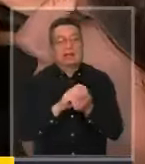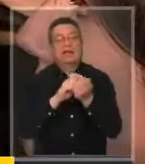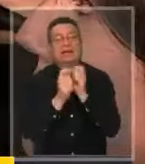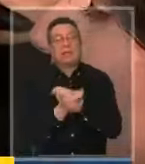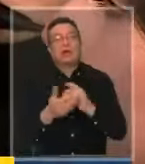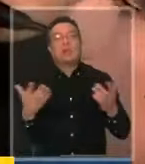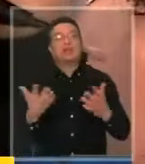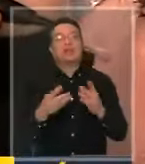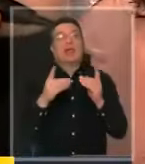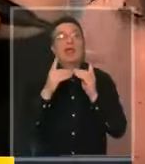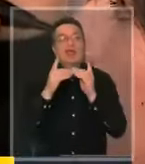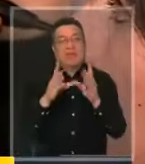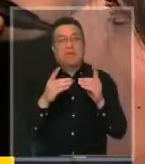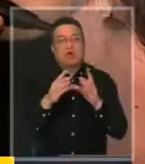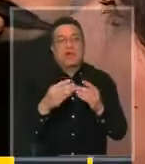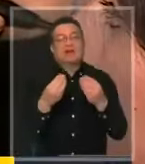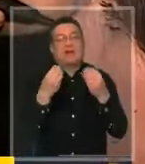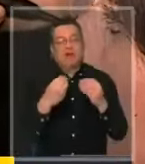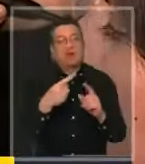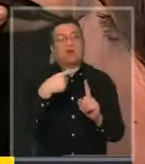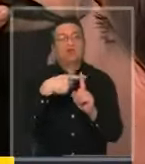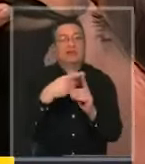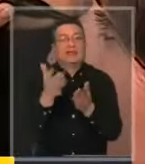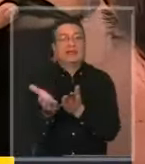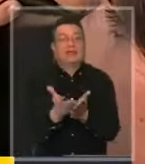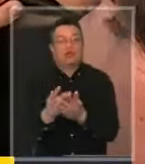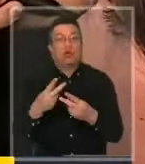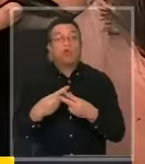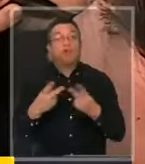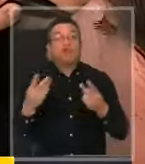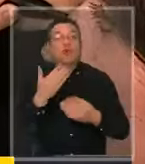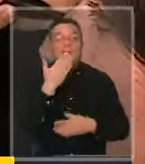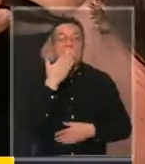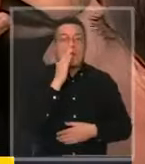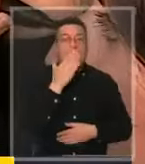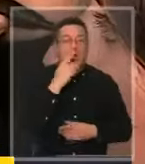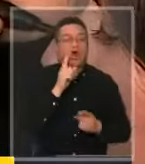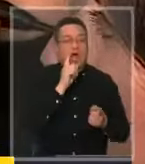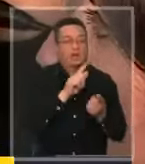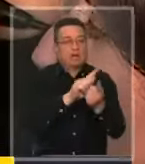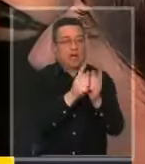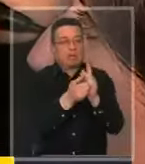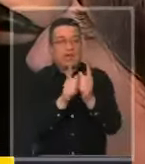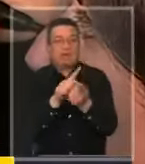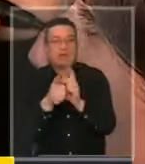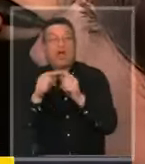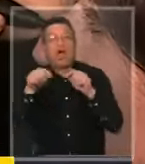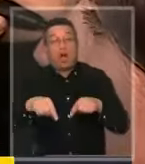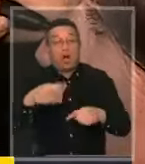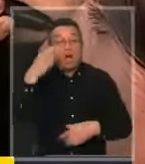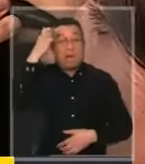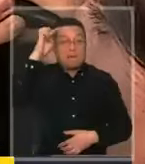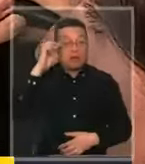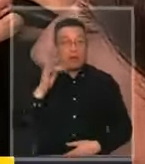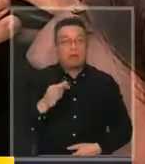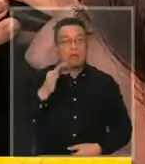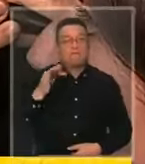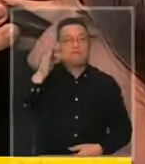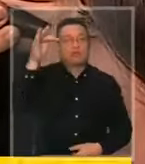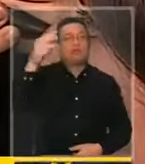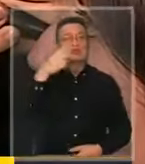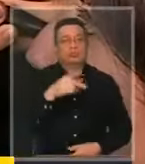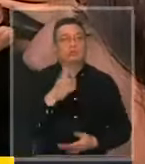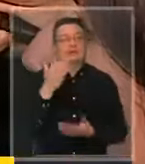porque la democracia también la ayuda, porque el servicio público también mejora cuando tenemos alternativas. Y hoy Peñalolén, para mirar al futuro, necesita